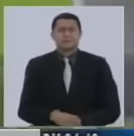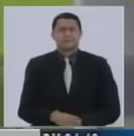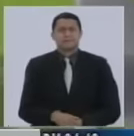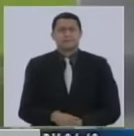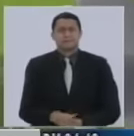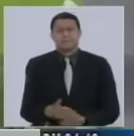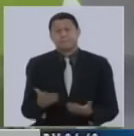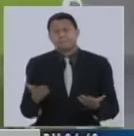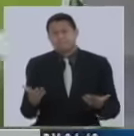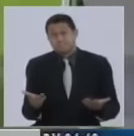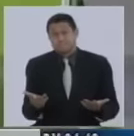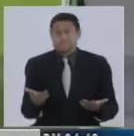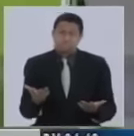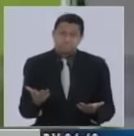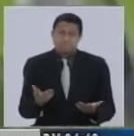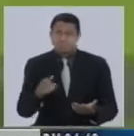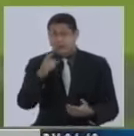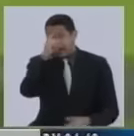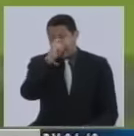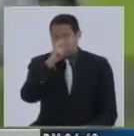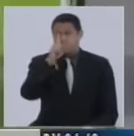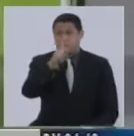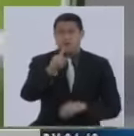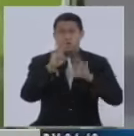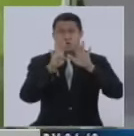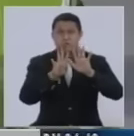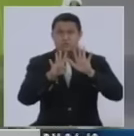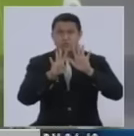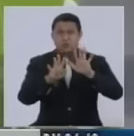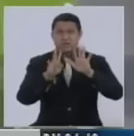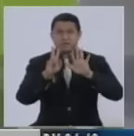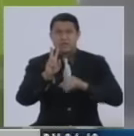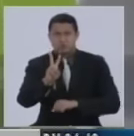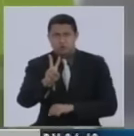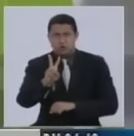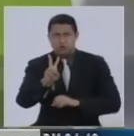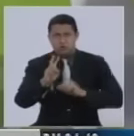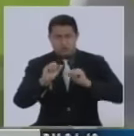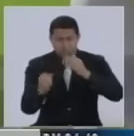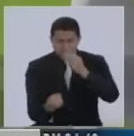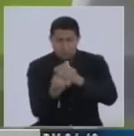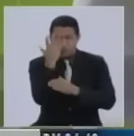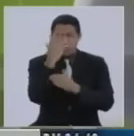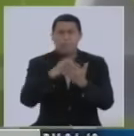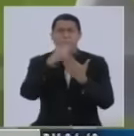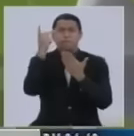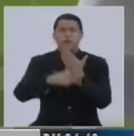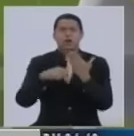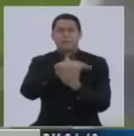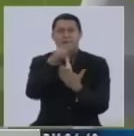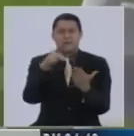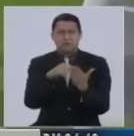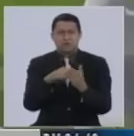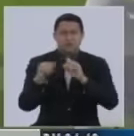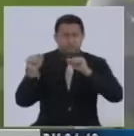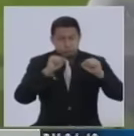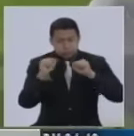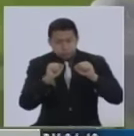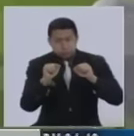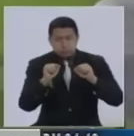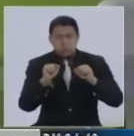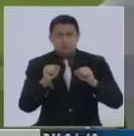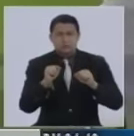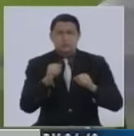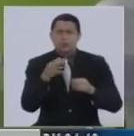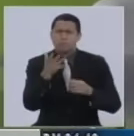Sí eso fíjese desde el año 92 nosotros empezamos y creamos el programa Nacional de esclerosis múltiple es